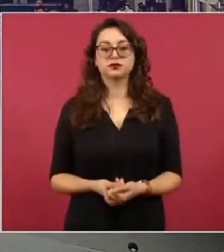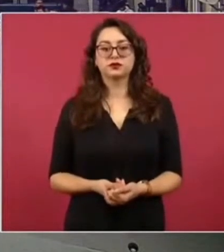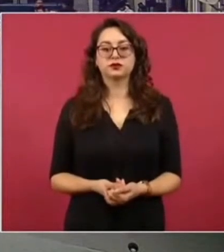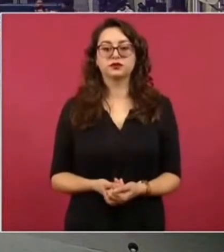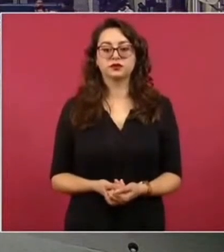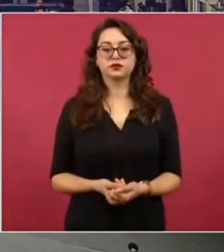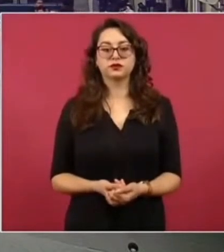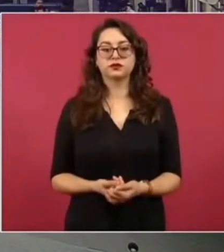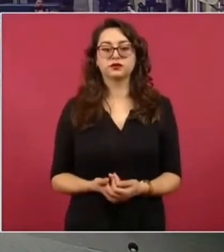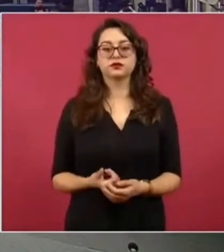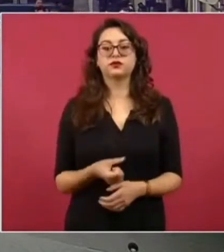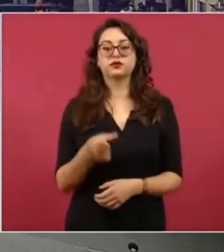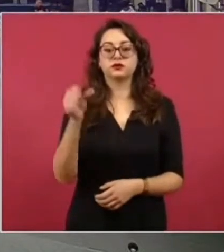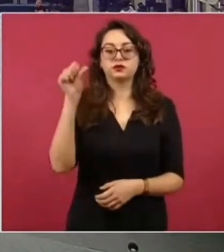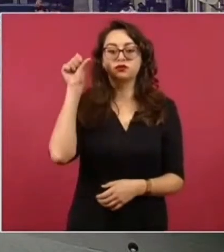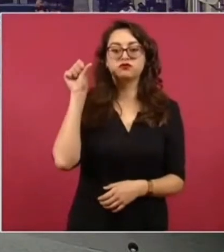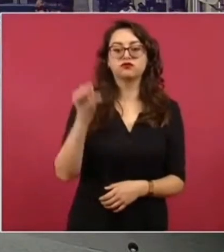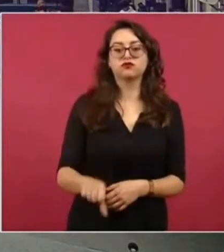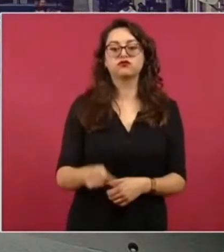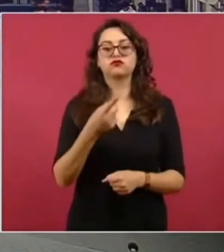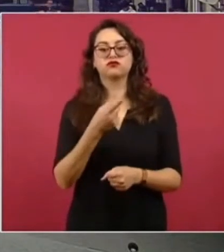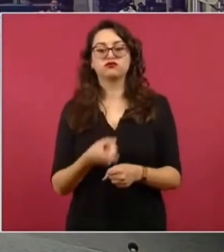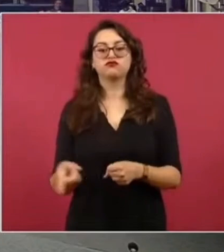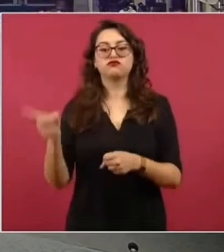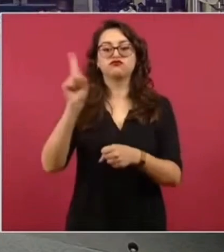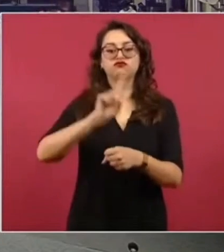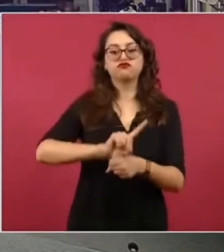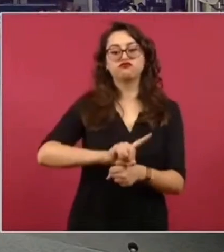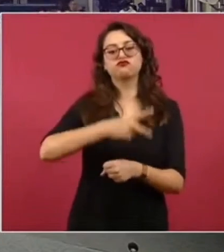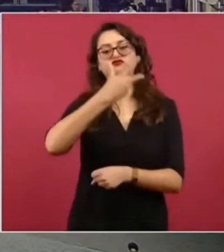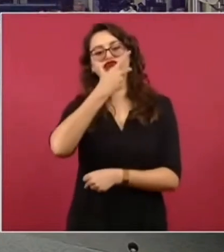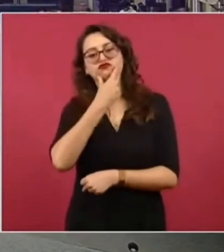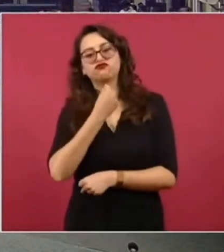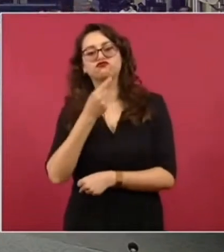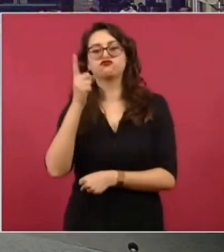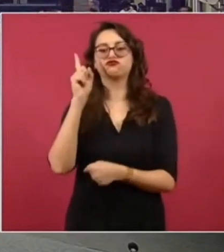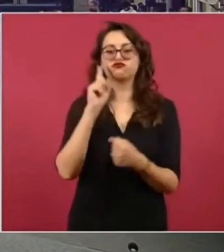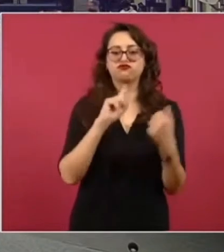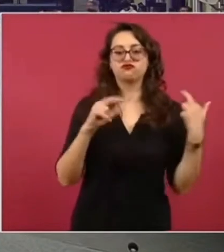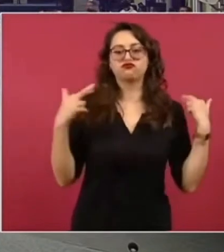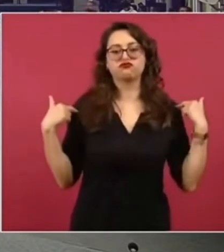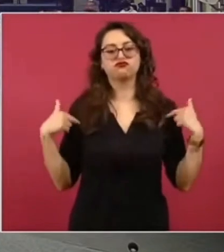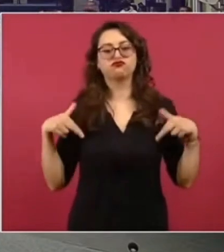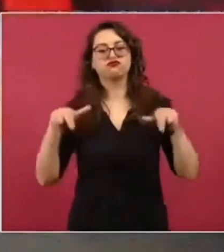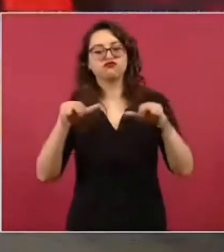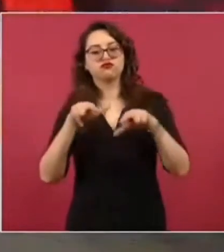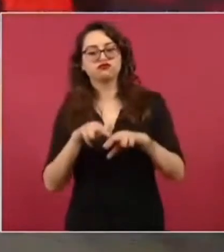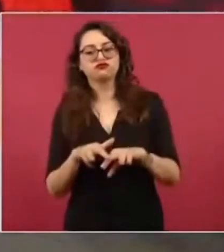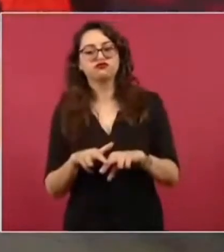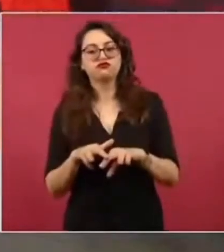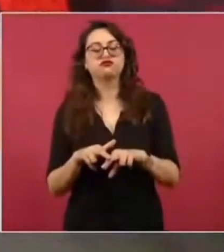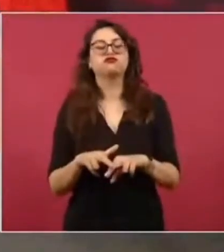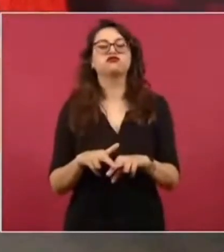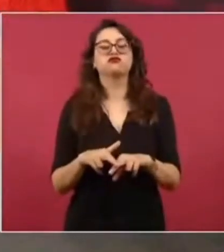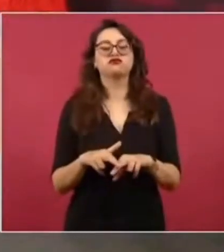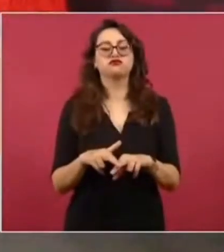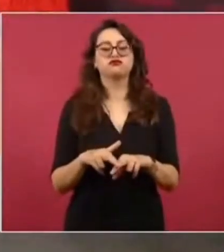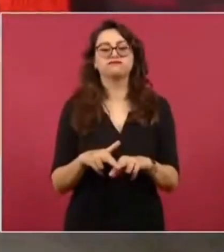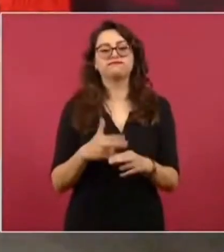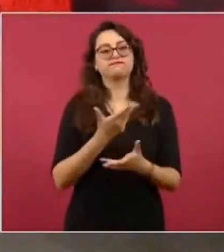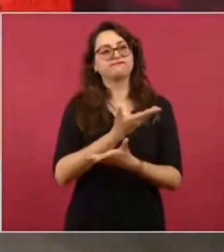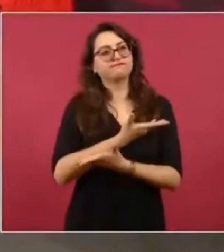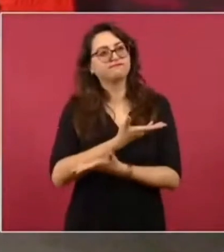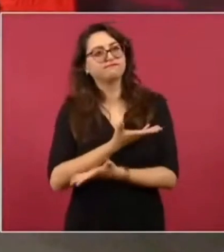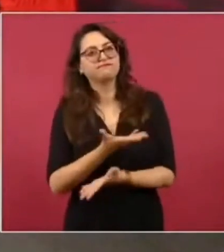día de nuestras maestras, maestros, además de enviarles mi